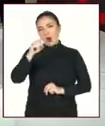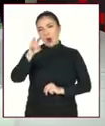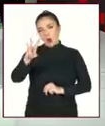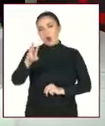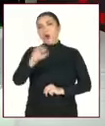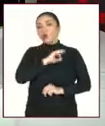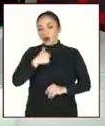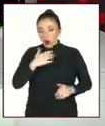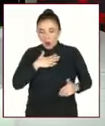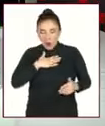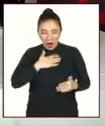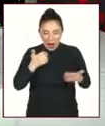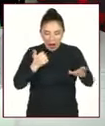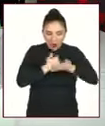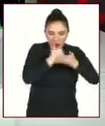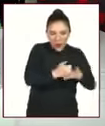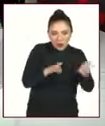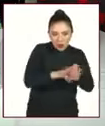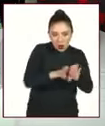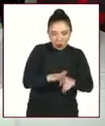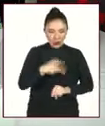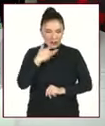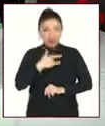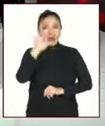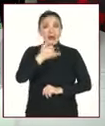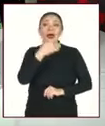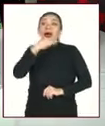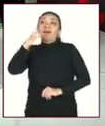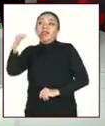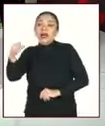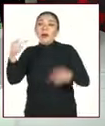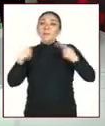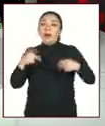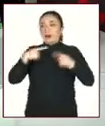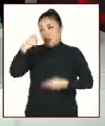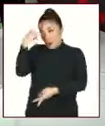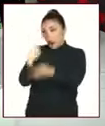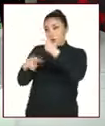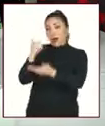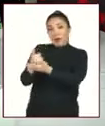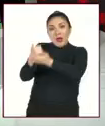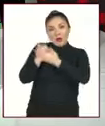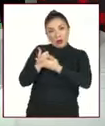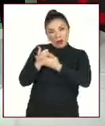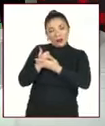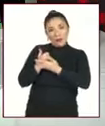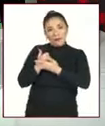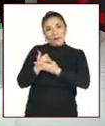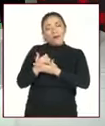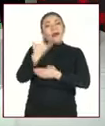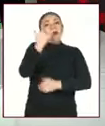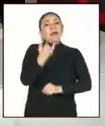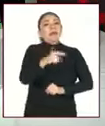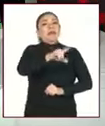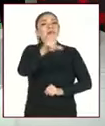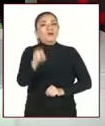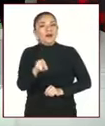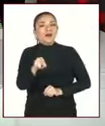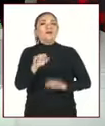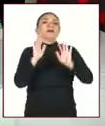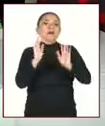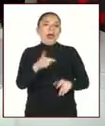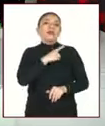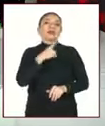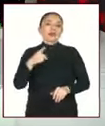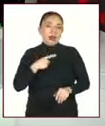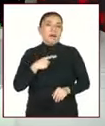ayudar y obviamente notificar a alguien que nos pueda venir a auxiliar y posteriormente pues sí habría que